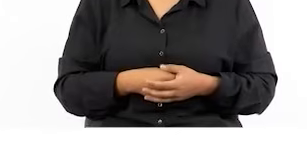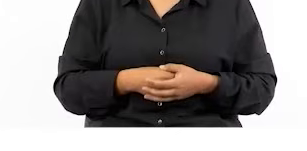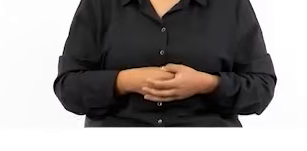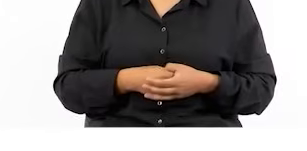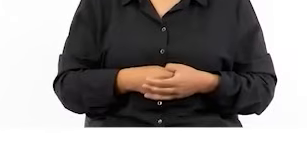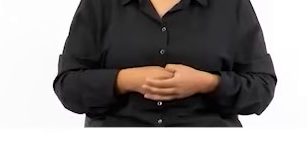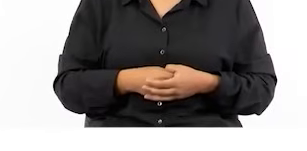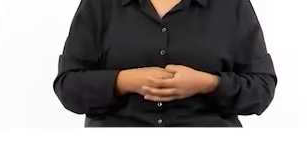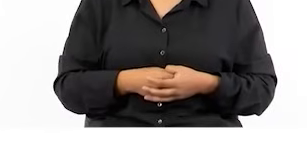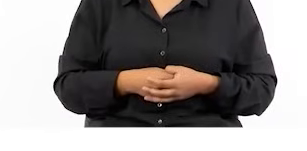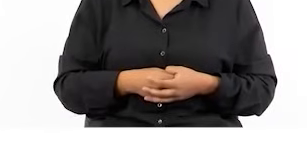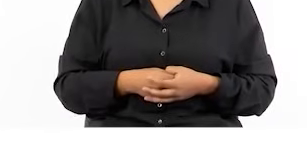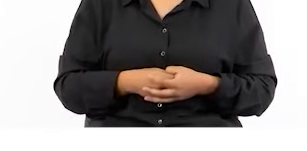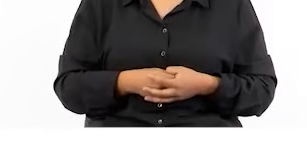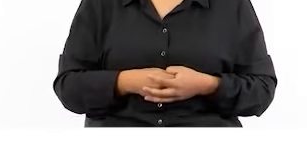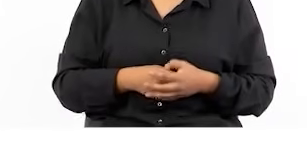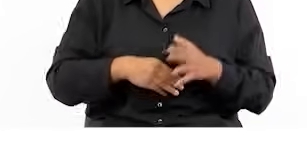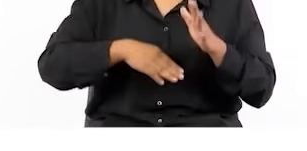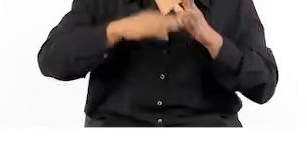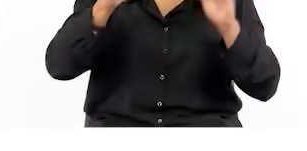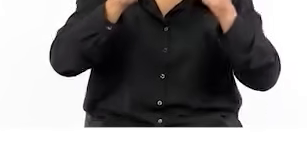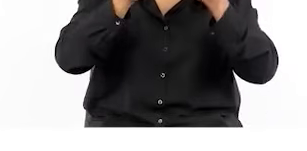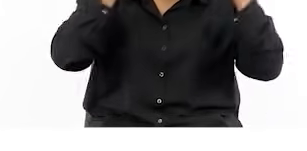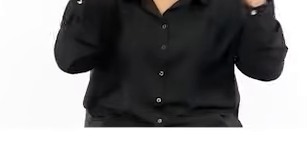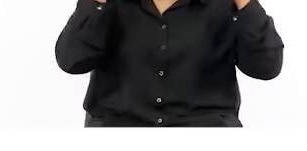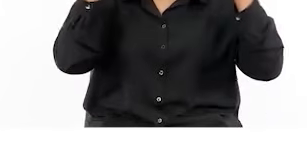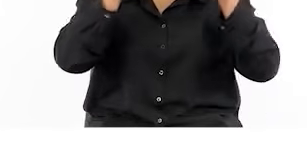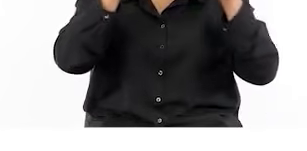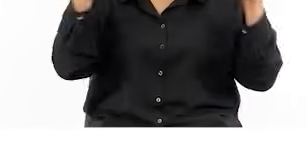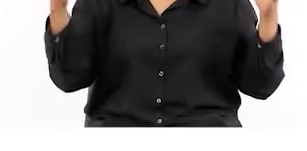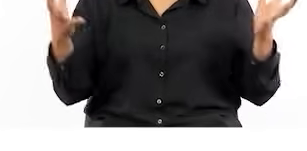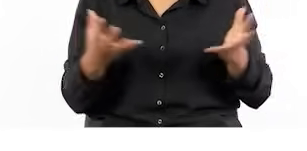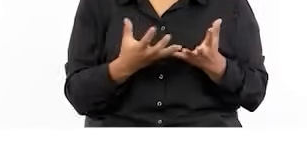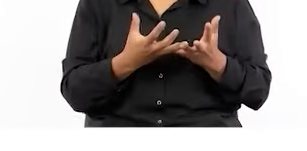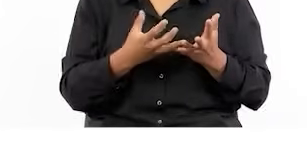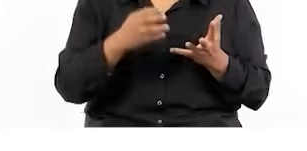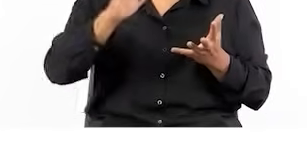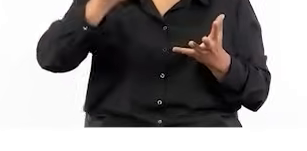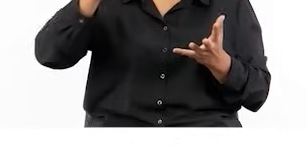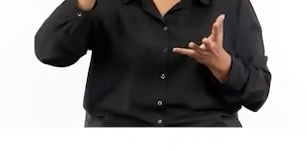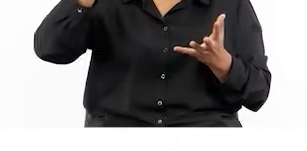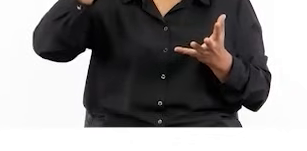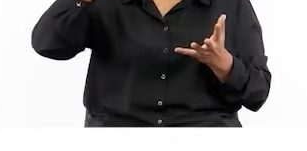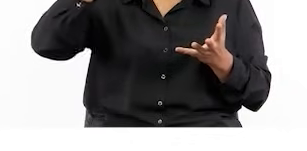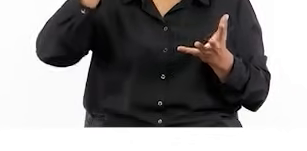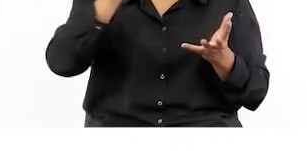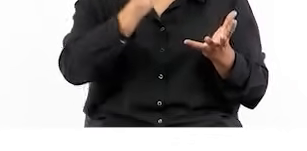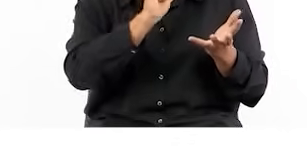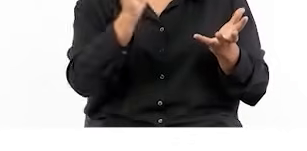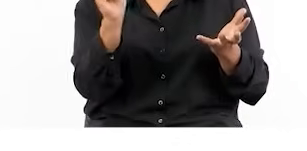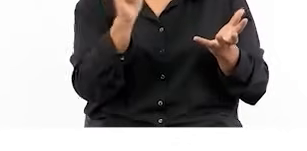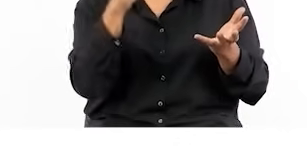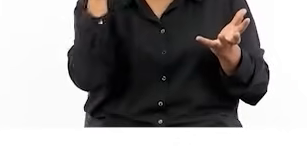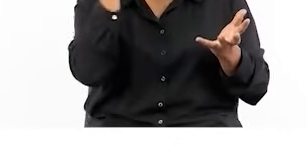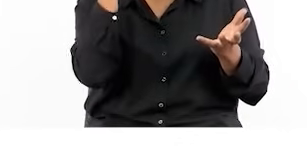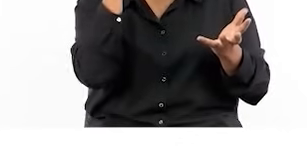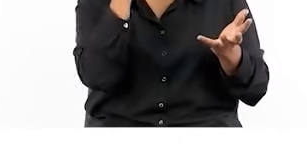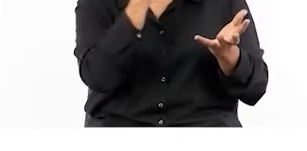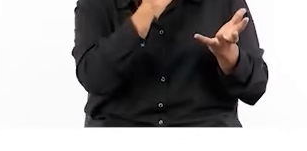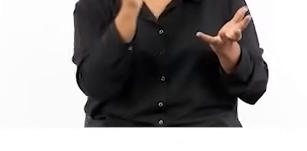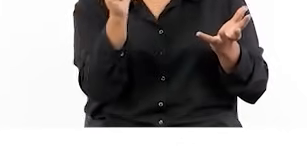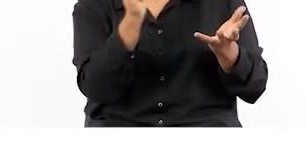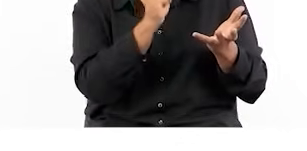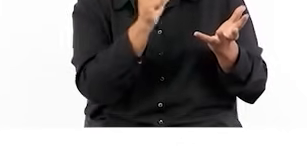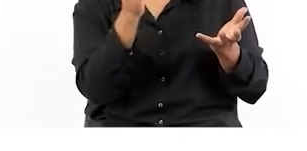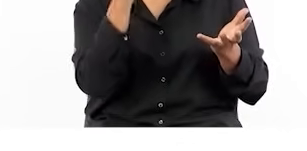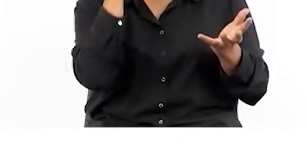naturales, a las cuales comúnmente se le llama lunas. Uno de los rasgos más impresionantes de Júpiter es su gran mancha